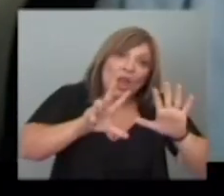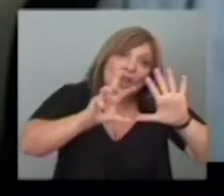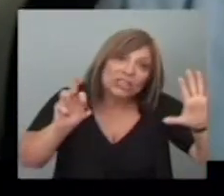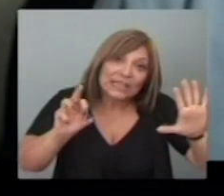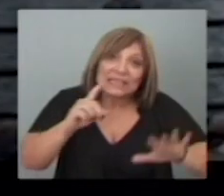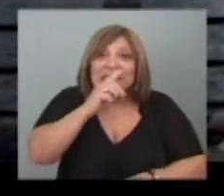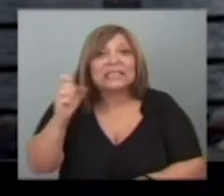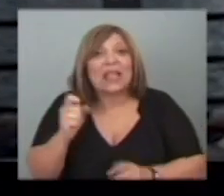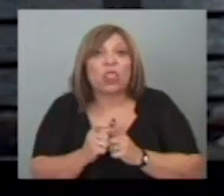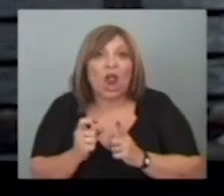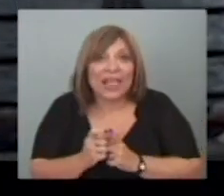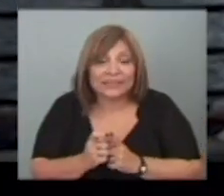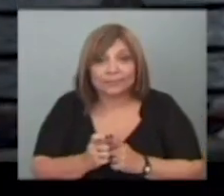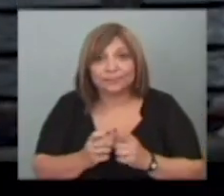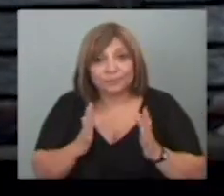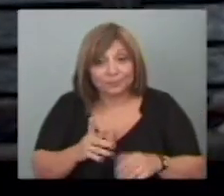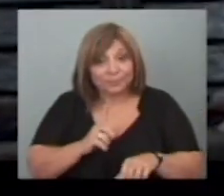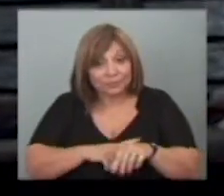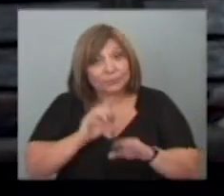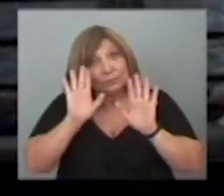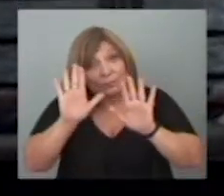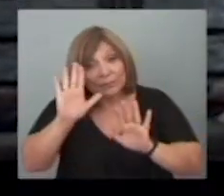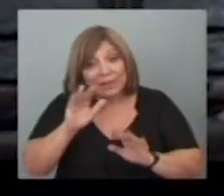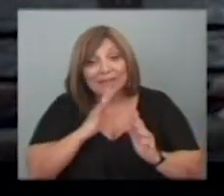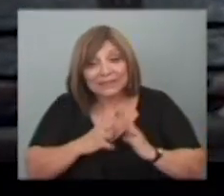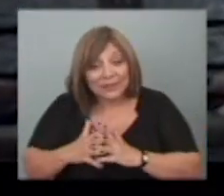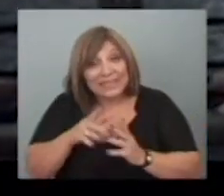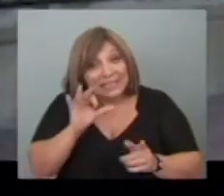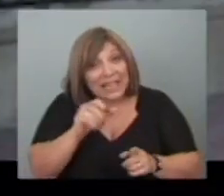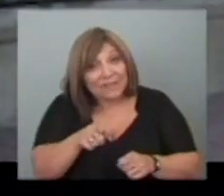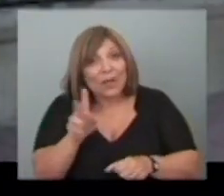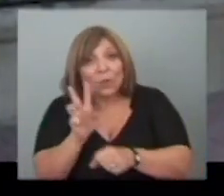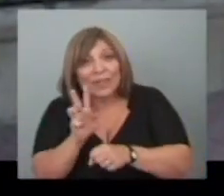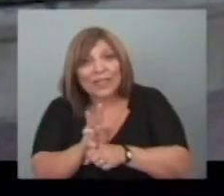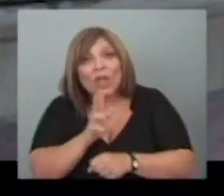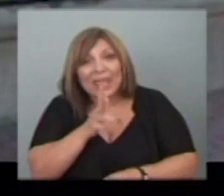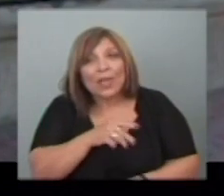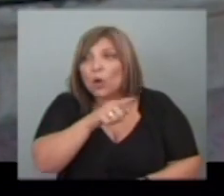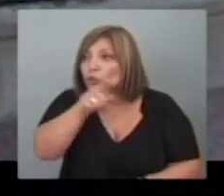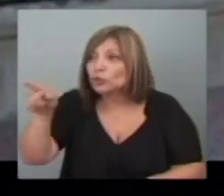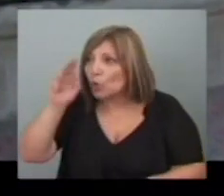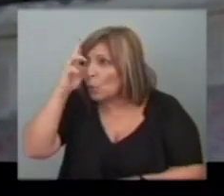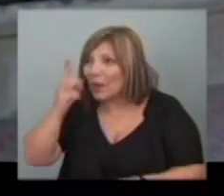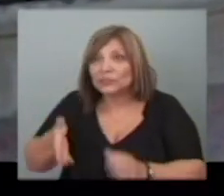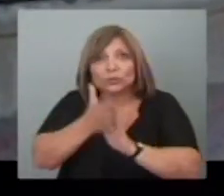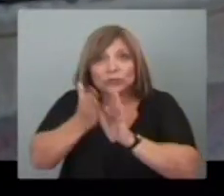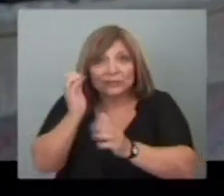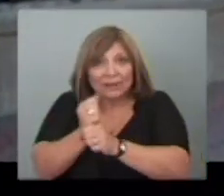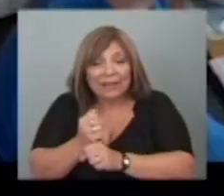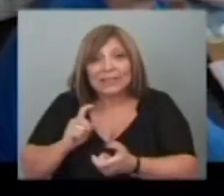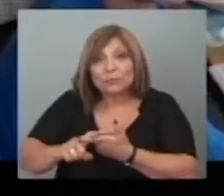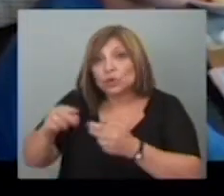y 100 dólares. En el tiempo que estuvieron en Estados Unidos, Silvia trabajó cuidando a hijos de uruguayos y su esposo en